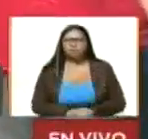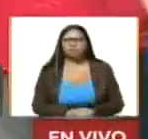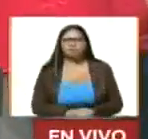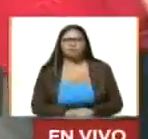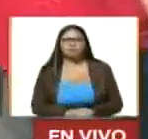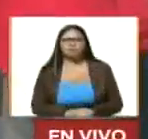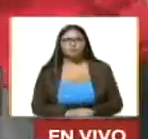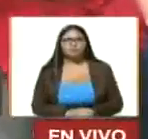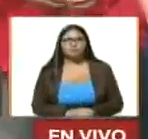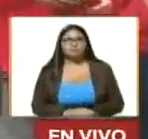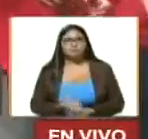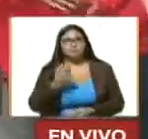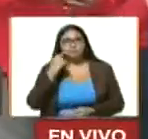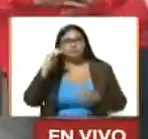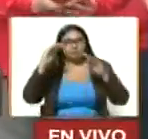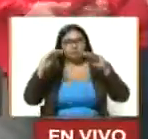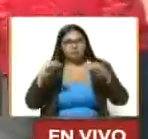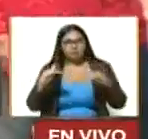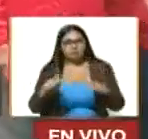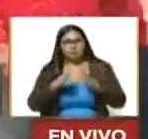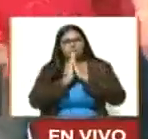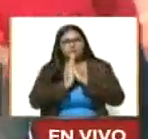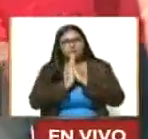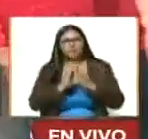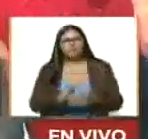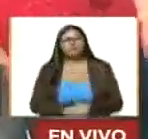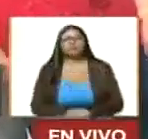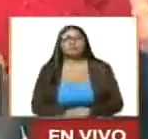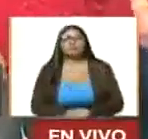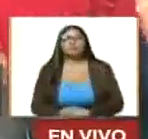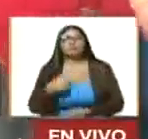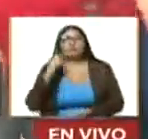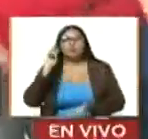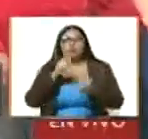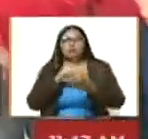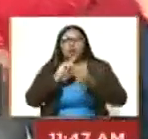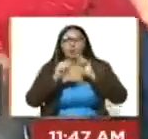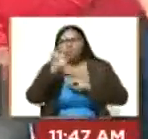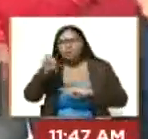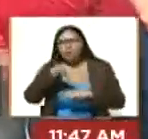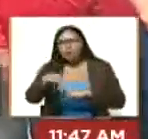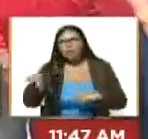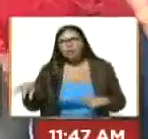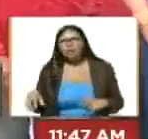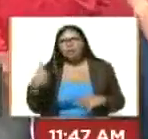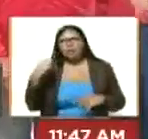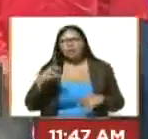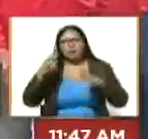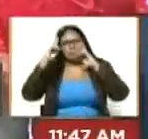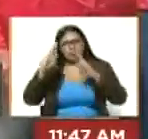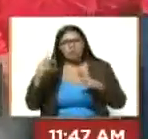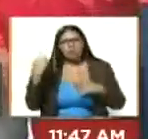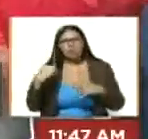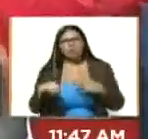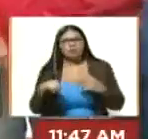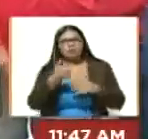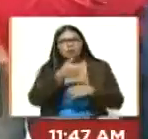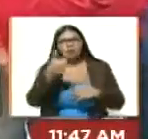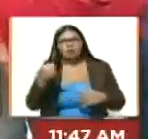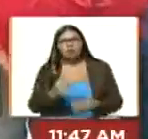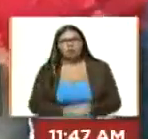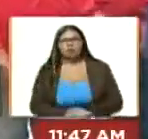Miren, bájenla, pues, bájenla. Yo he venido por varios estados y con el respeto que le tengo a mis compañeros,